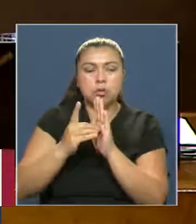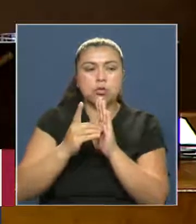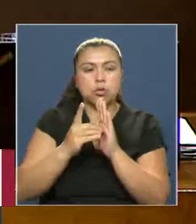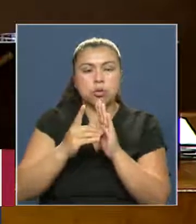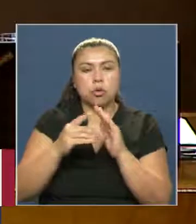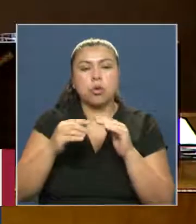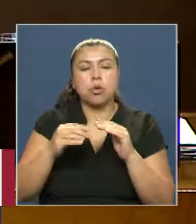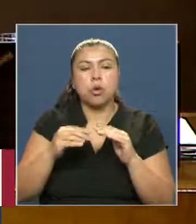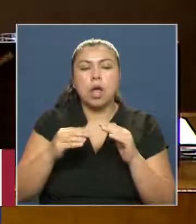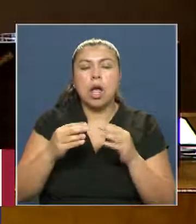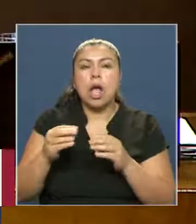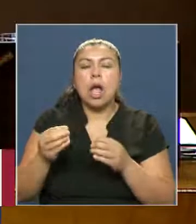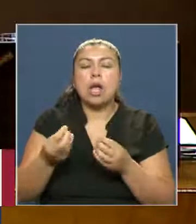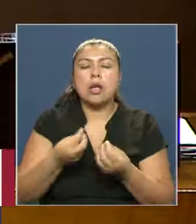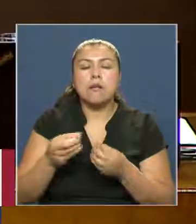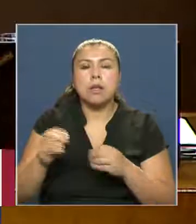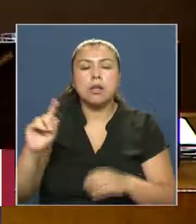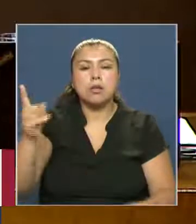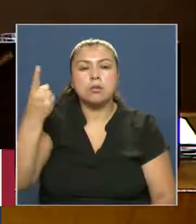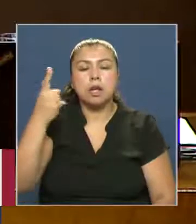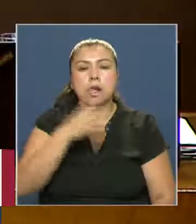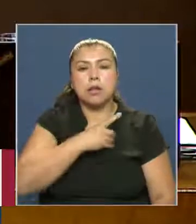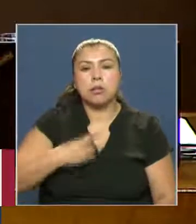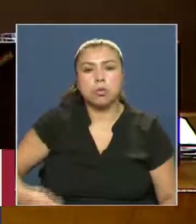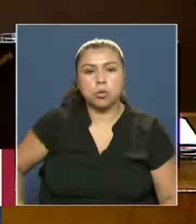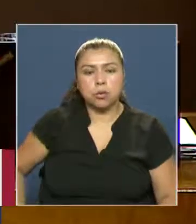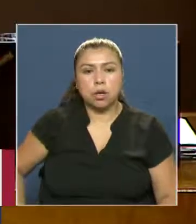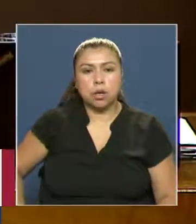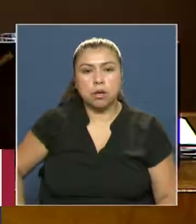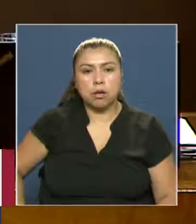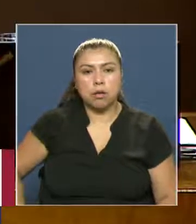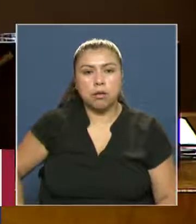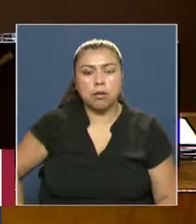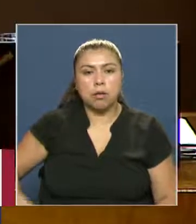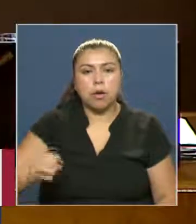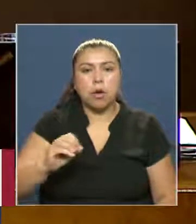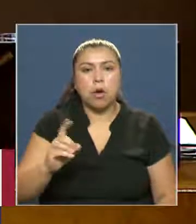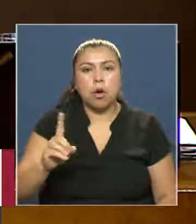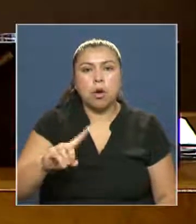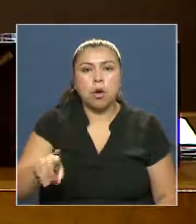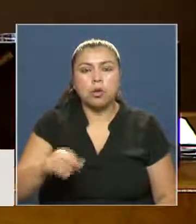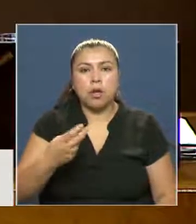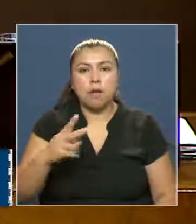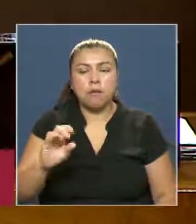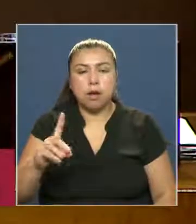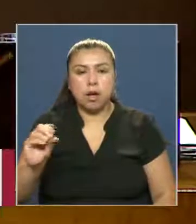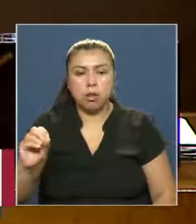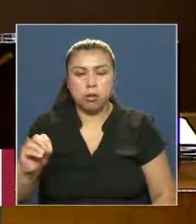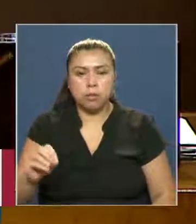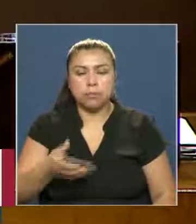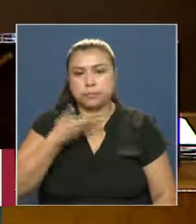Nacionales el honorable diputado don Osvaldo Urrutia.